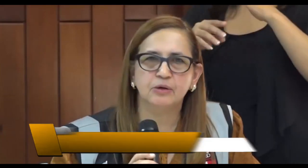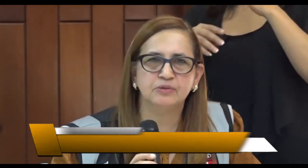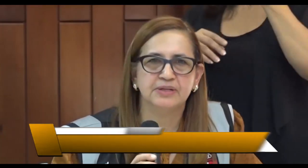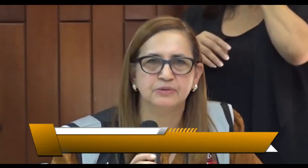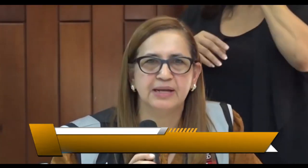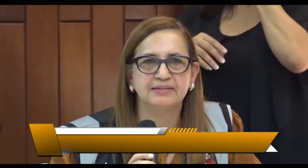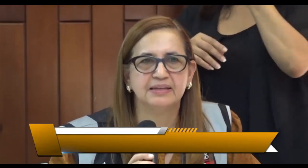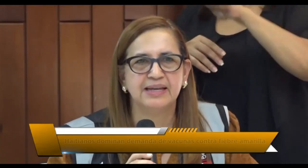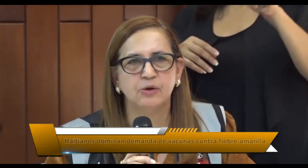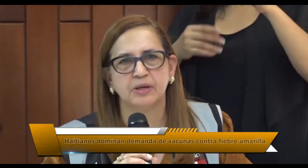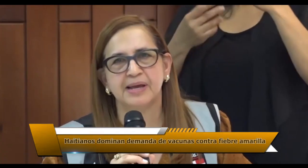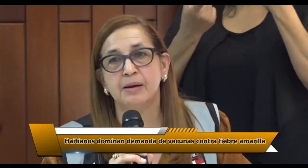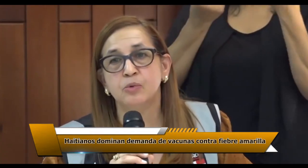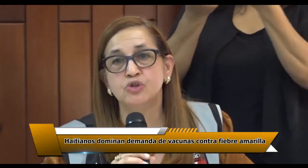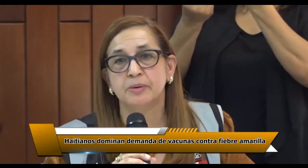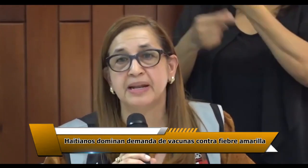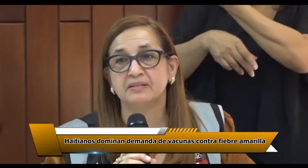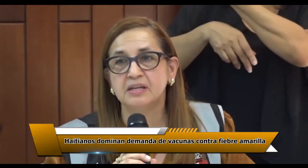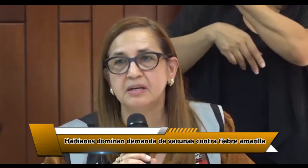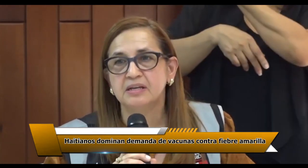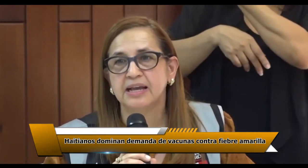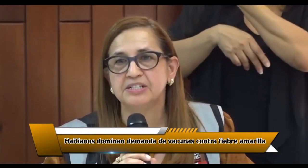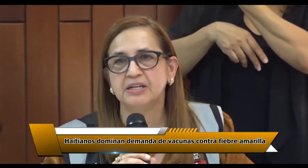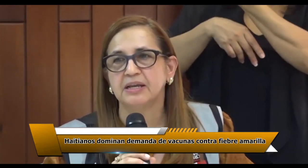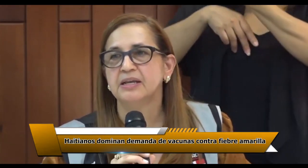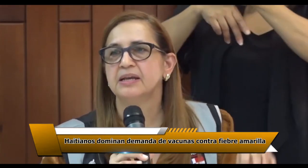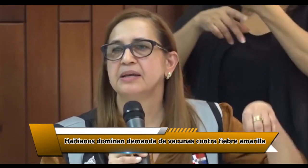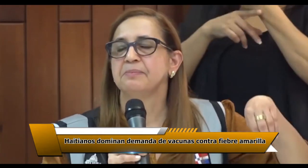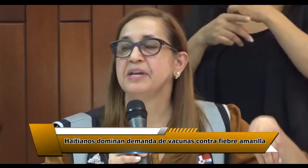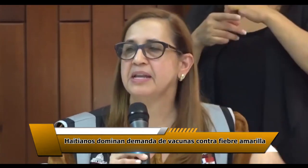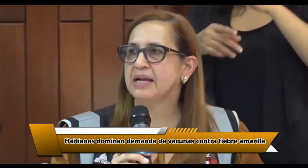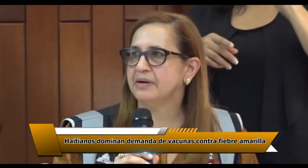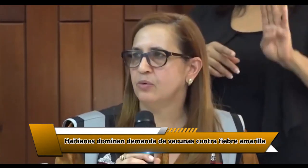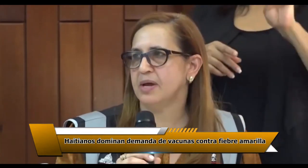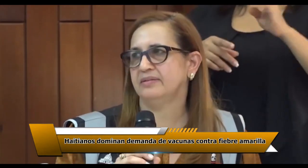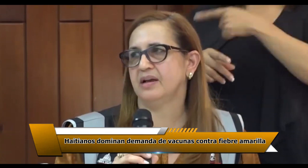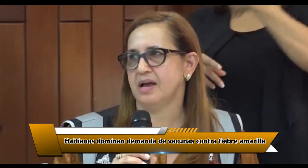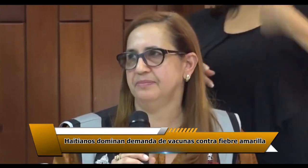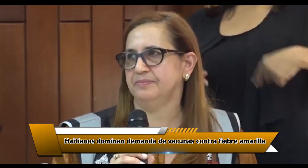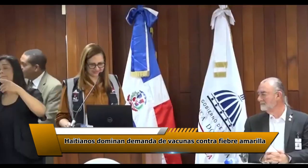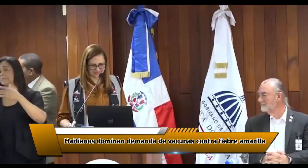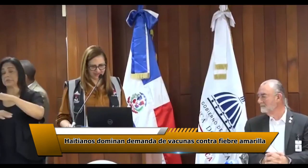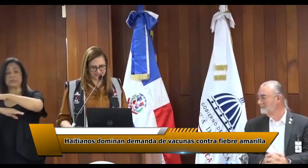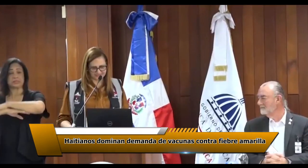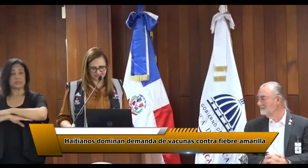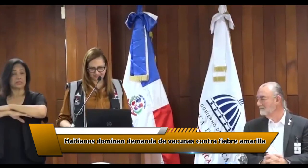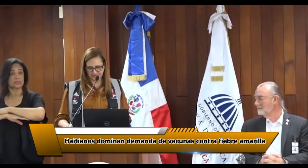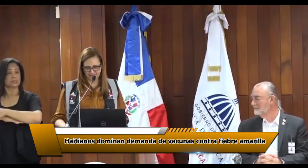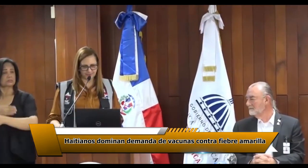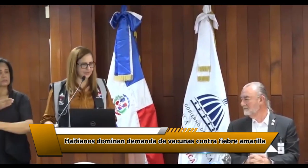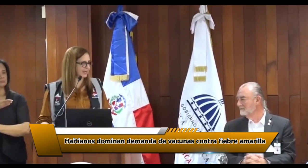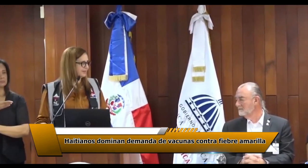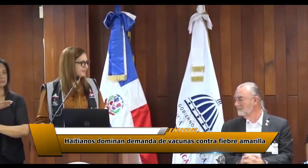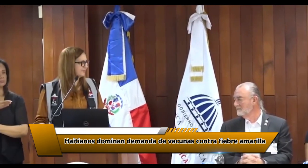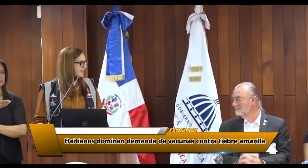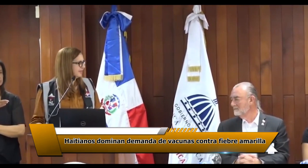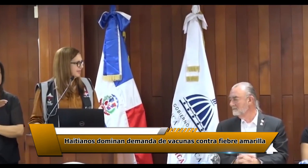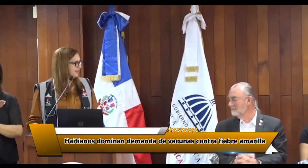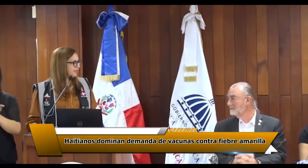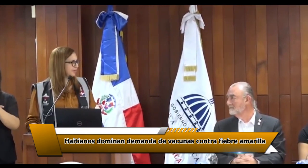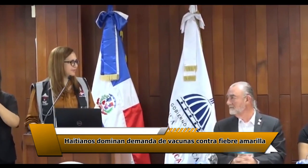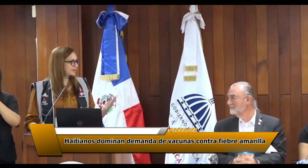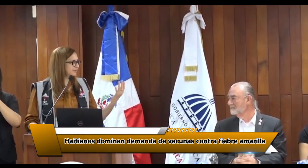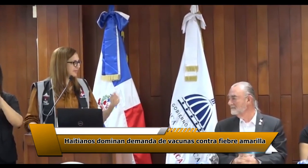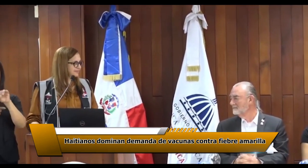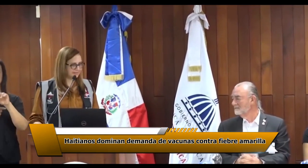¿Qué están haciendo los nacionales haitianos que viajan mucho a Brasil y a Chile? Vienen a vacunarse acá. Aida Lucía Vargas, directora